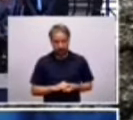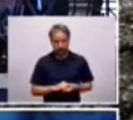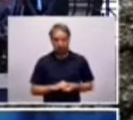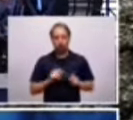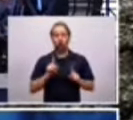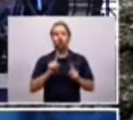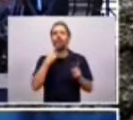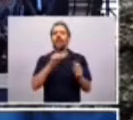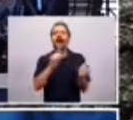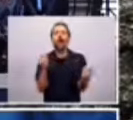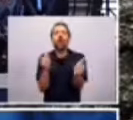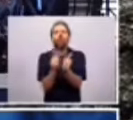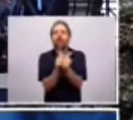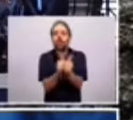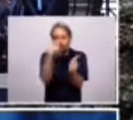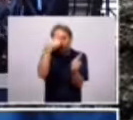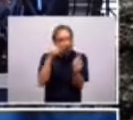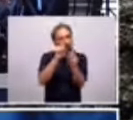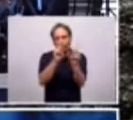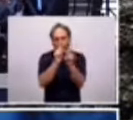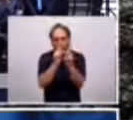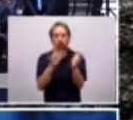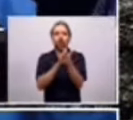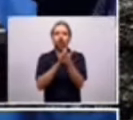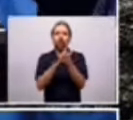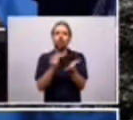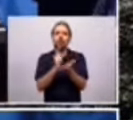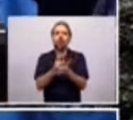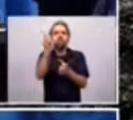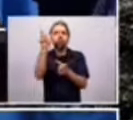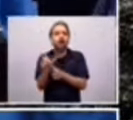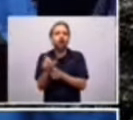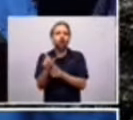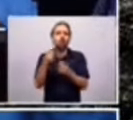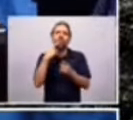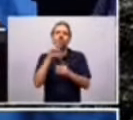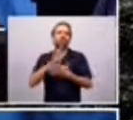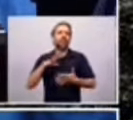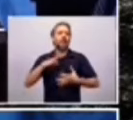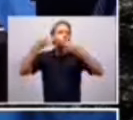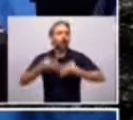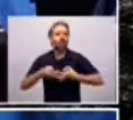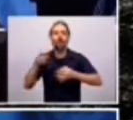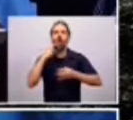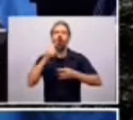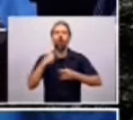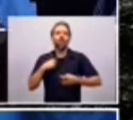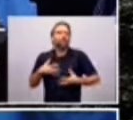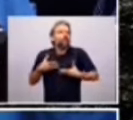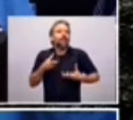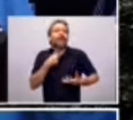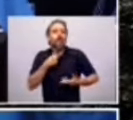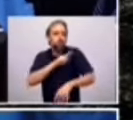que plantee una estrategia de acá al futuro, porque entiende que esto es largo, y que no podés salir con todos los cartuchos ahora porque te